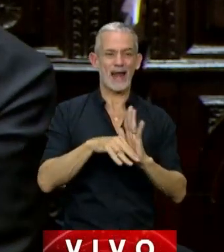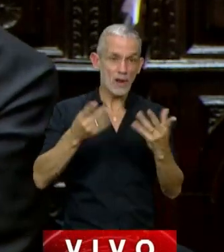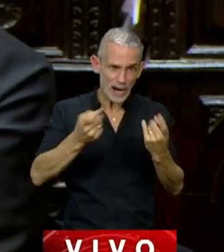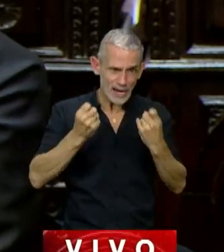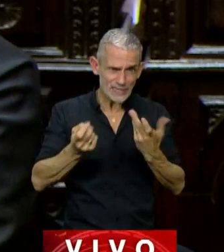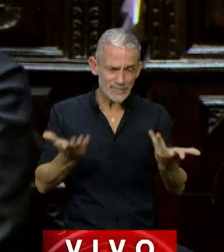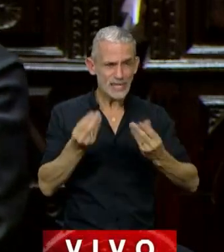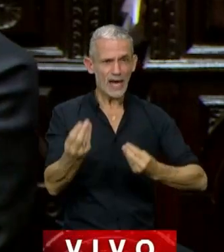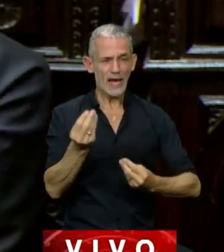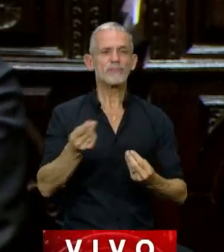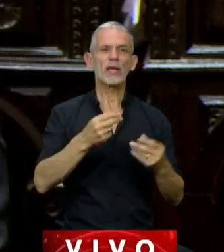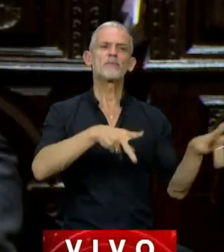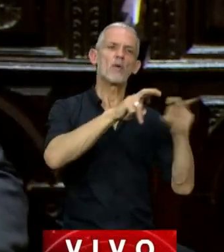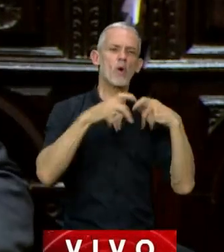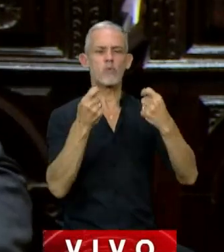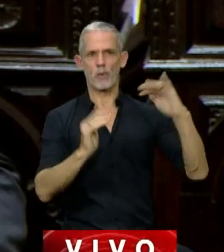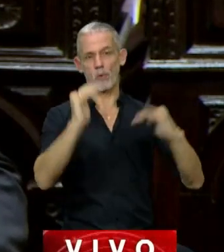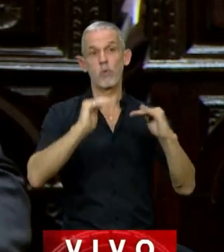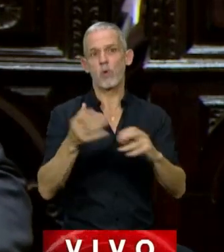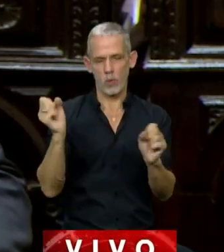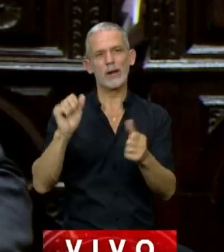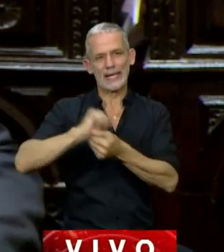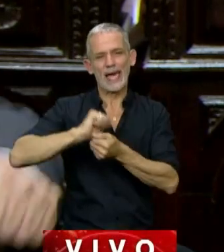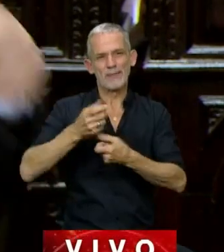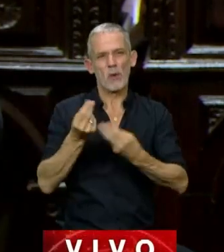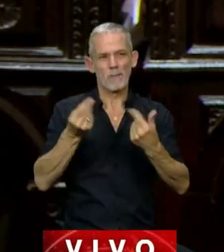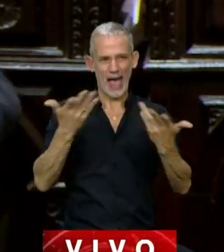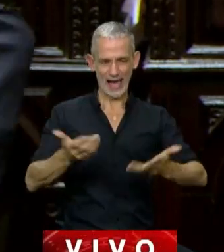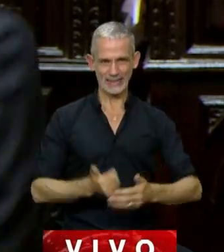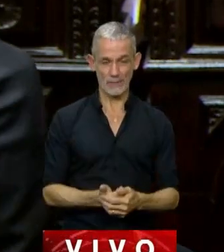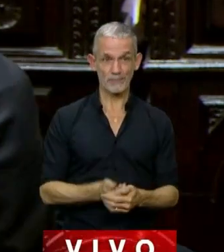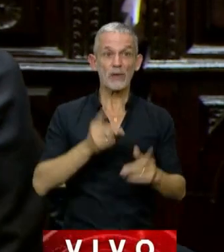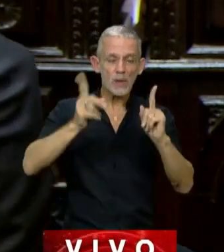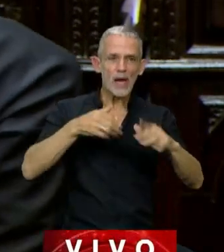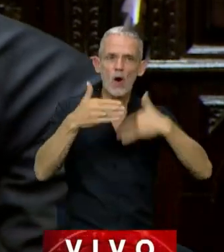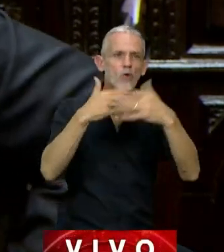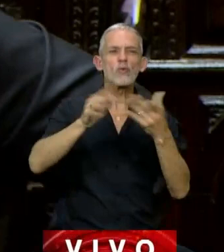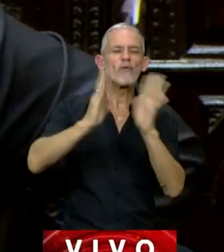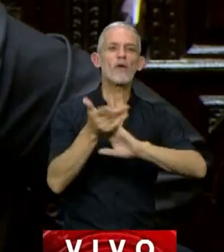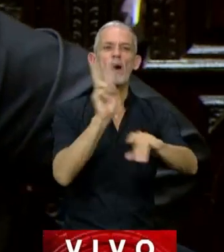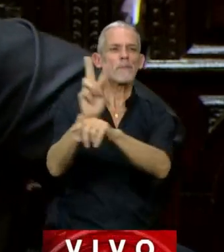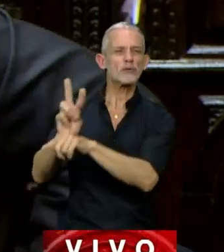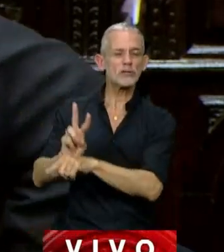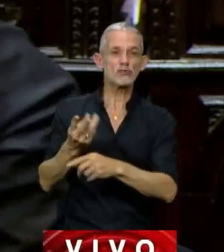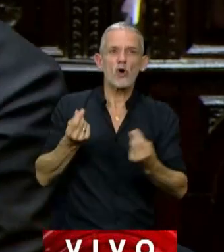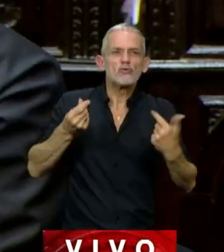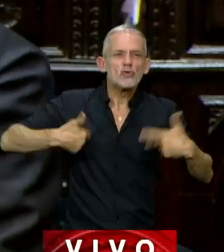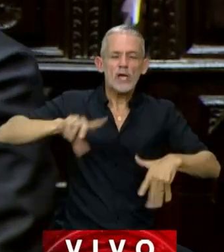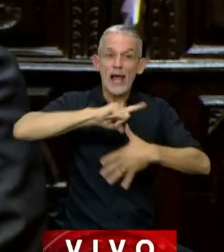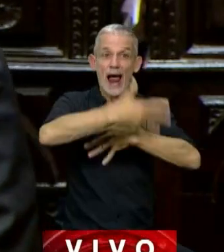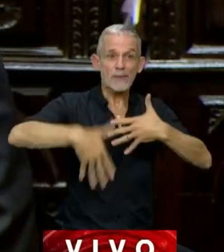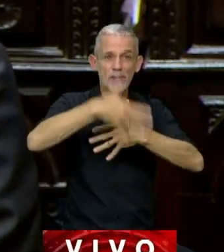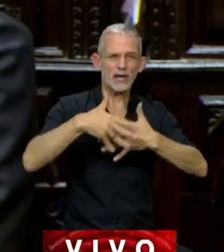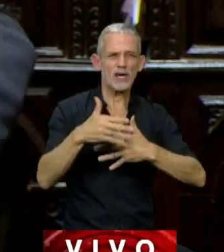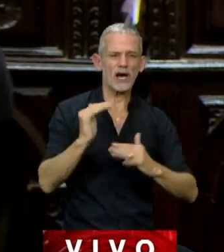obviamente implicaron déficit fiscal y emisión. Pero también tuvimos que construir el modelo de protección social más fuerte de América